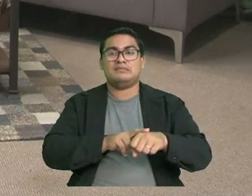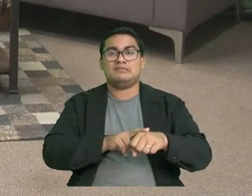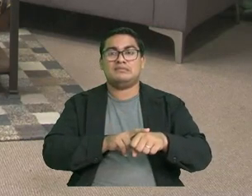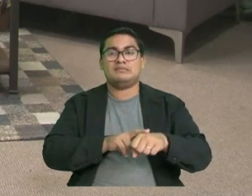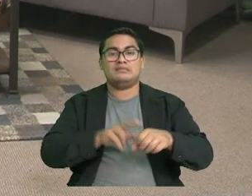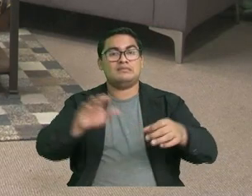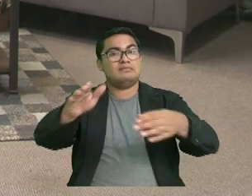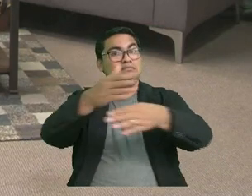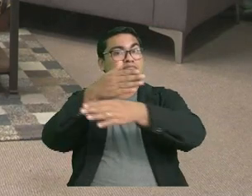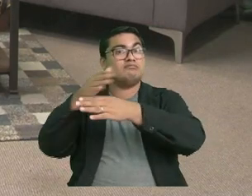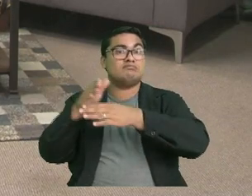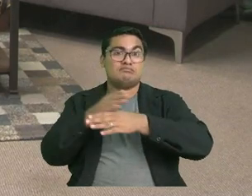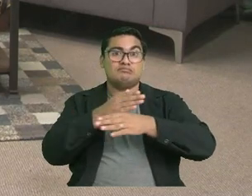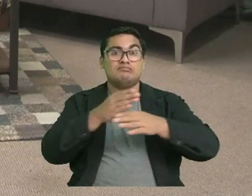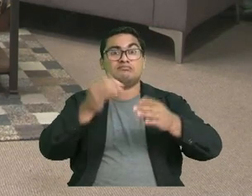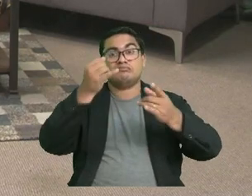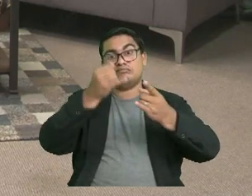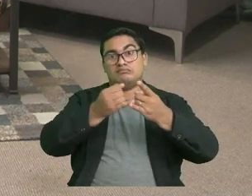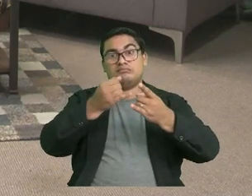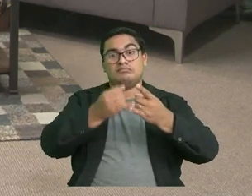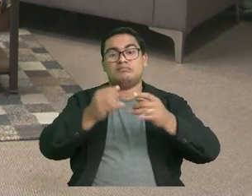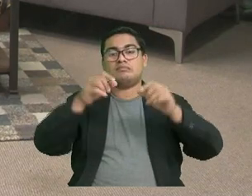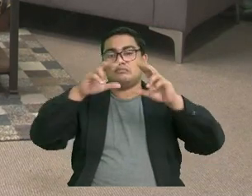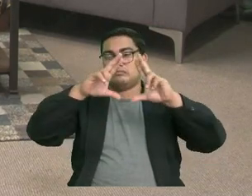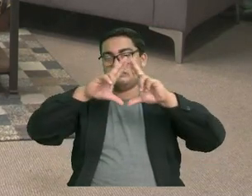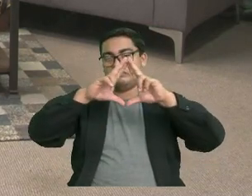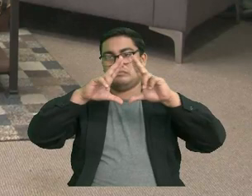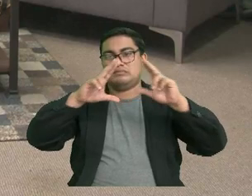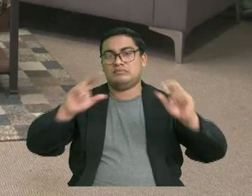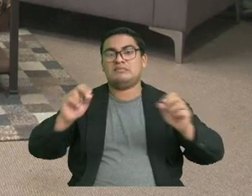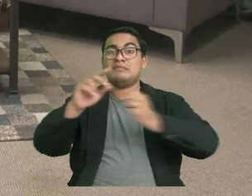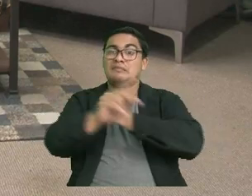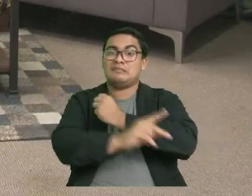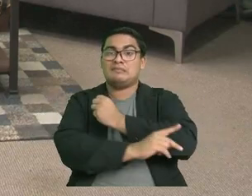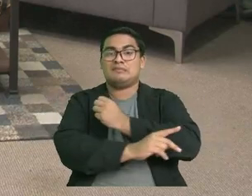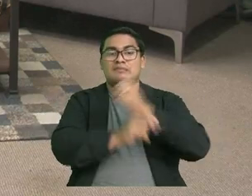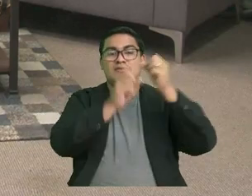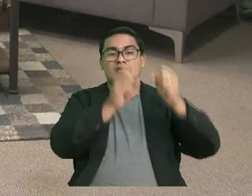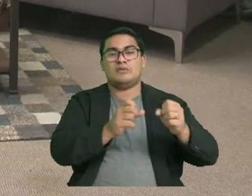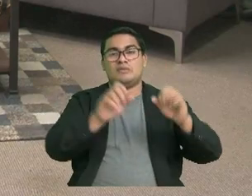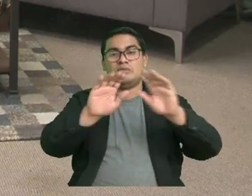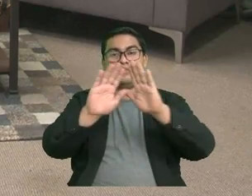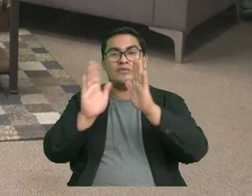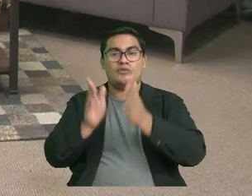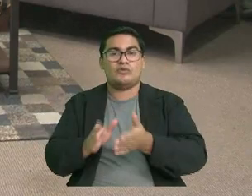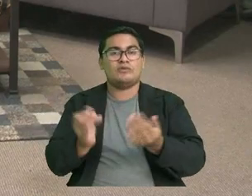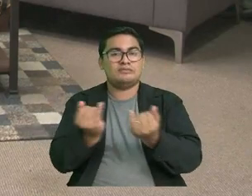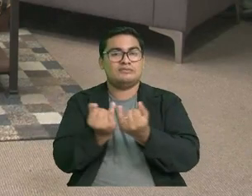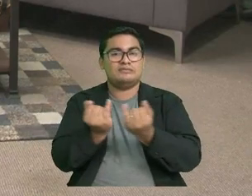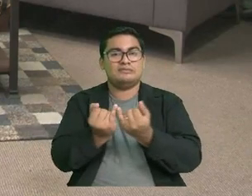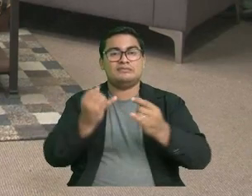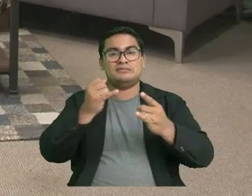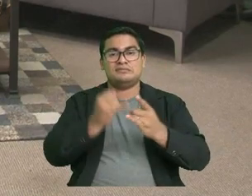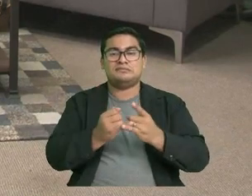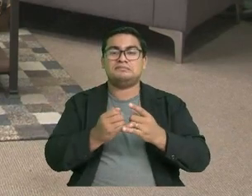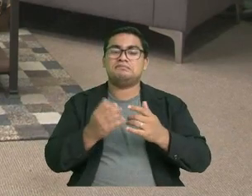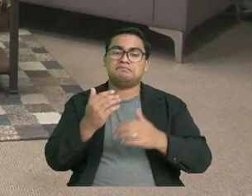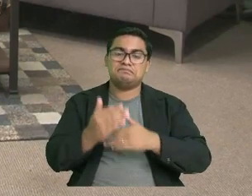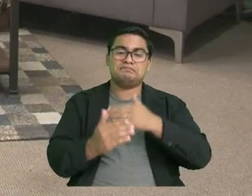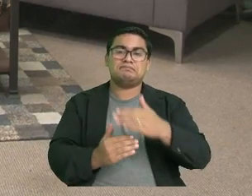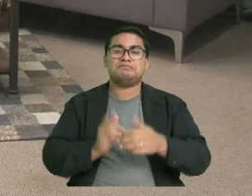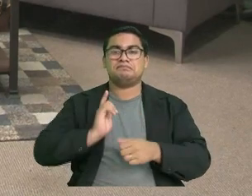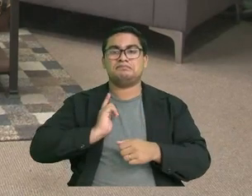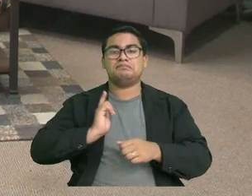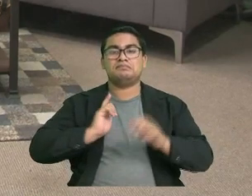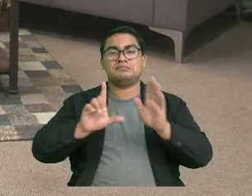En torno a la equidad de género. Entonces, claro, este es un país con equidad de género. Y esto pues nos ha llevado a